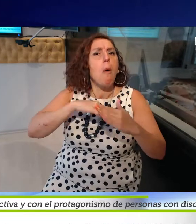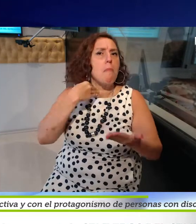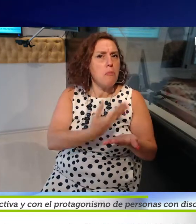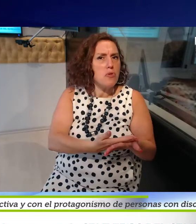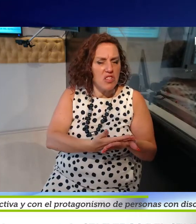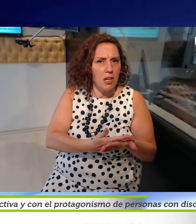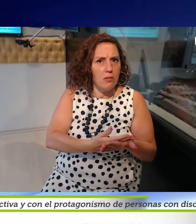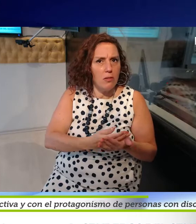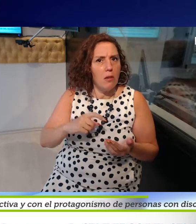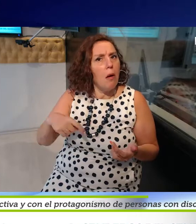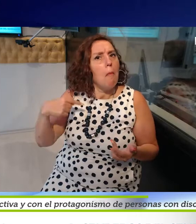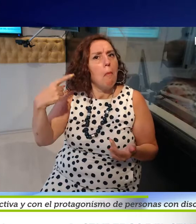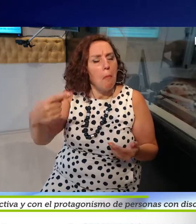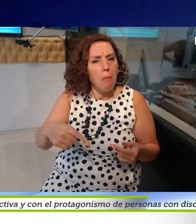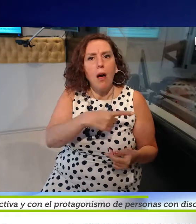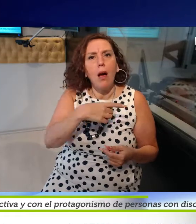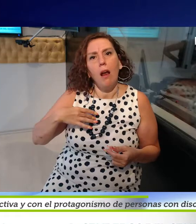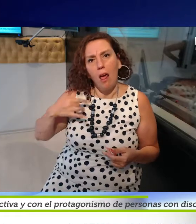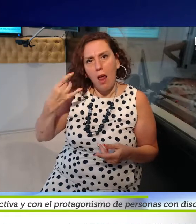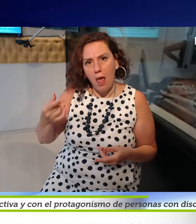año. ¿Qué año? El año